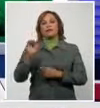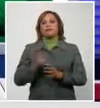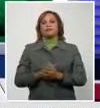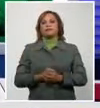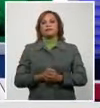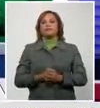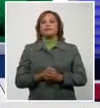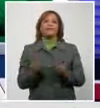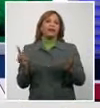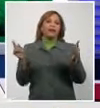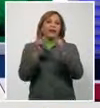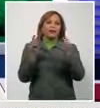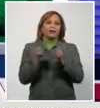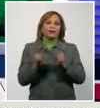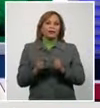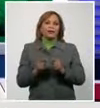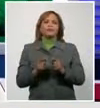resumen,